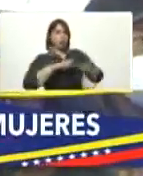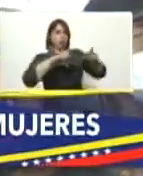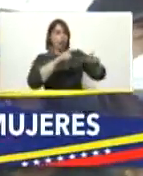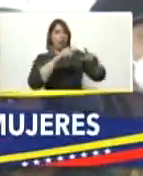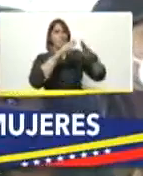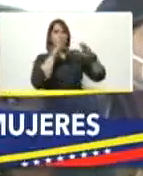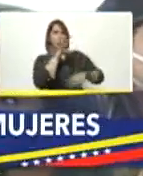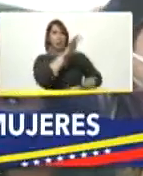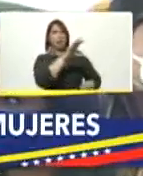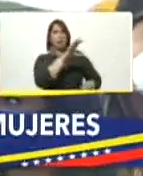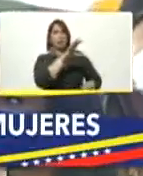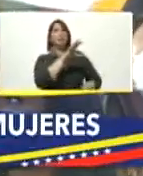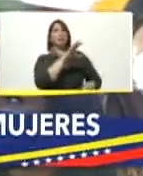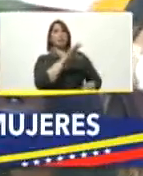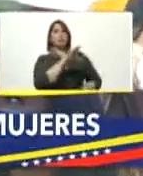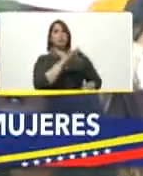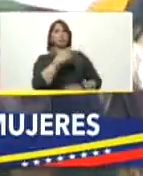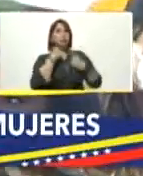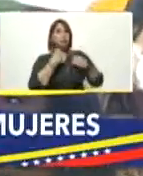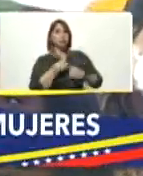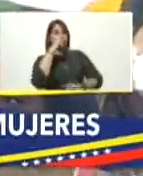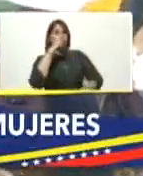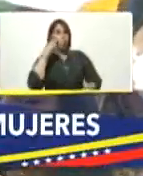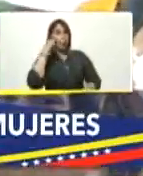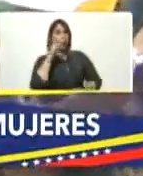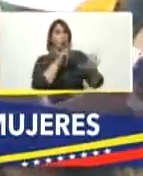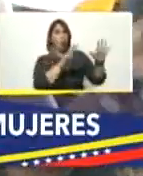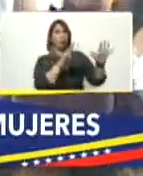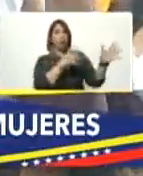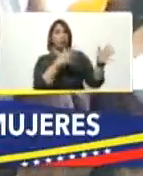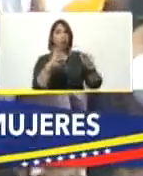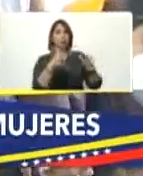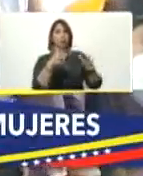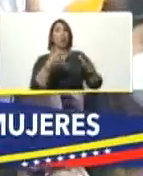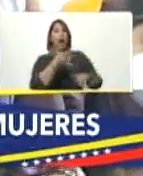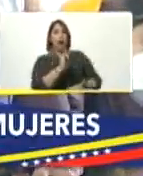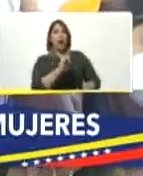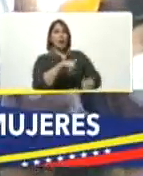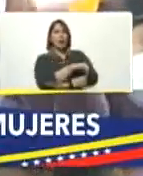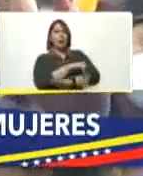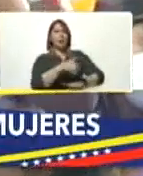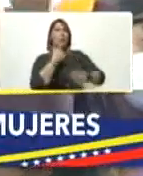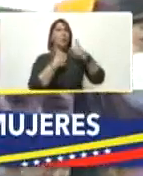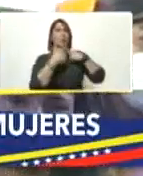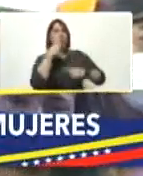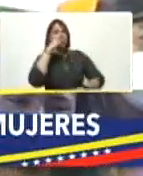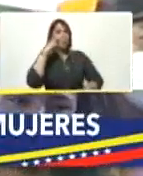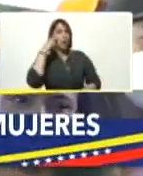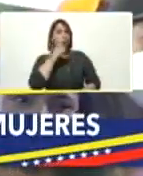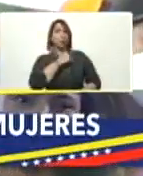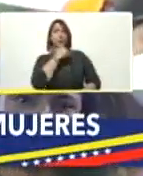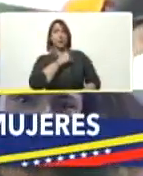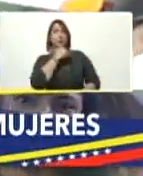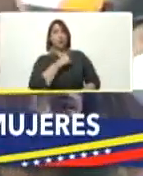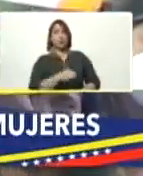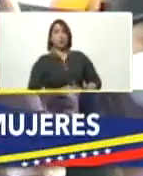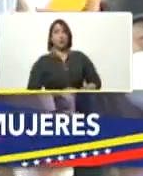esta oleada morada, presidente, que desde el 8 de marzo está en las calles